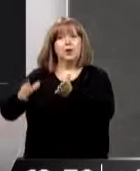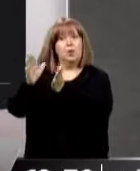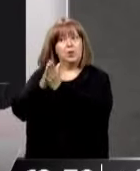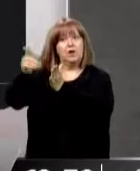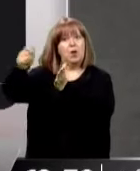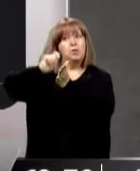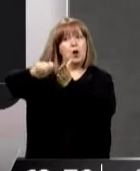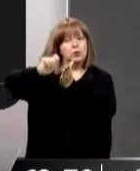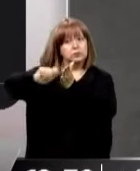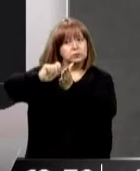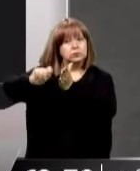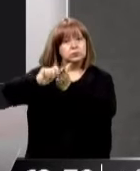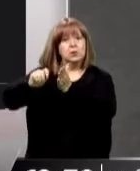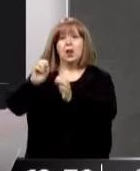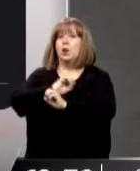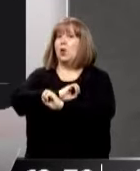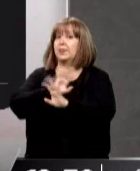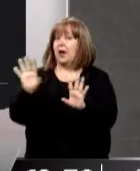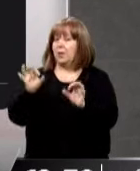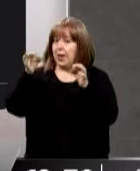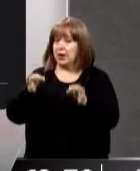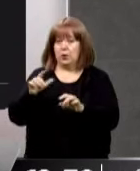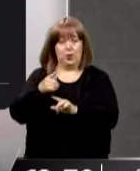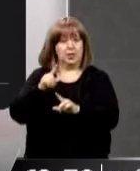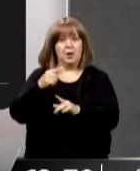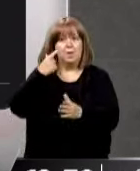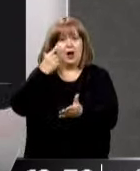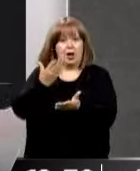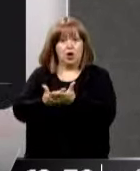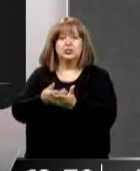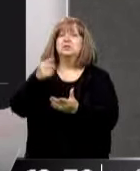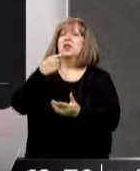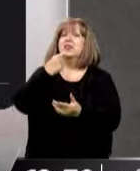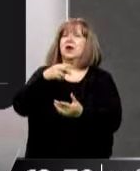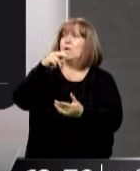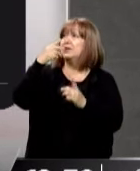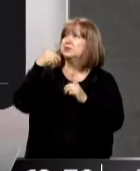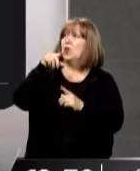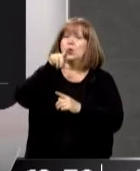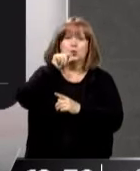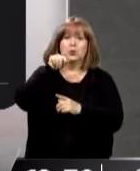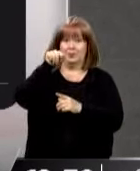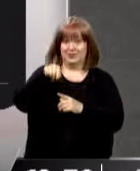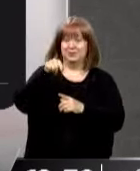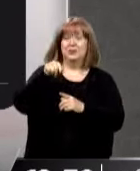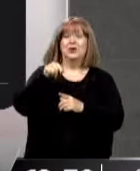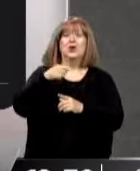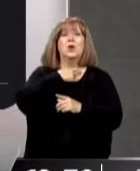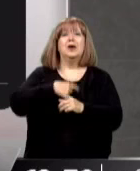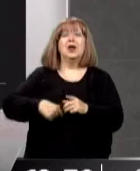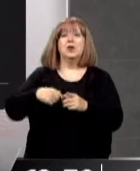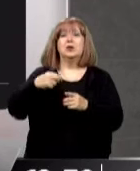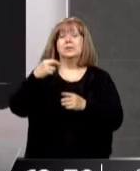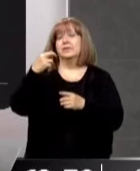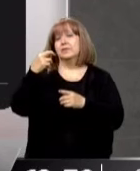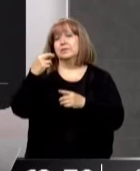la declaración de inconstitucionalidad de estos reconocimientos. Fíjate lo que decía este mediodía el gobernador de la provincia a través